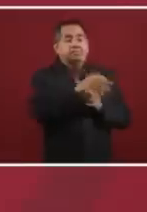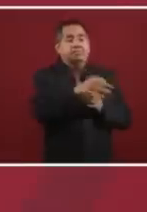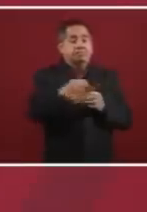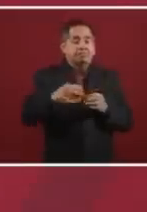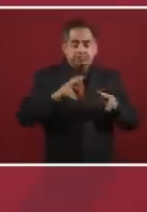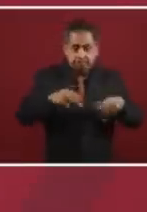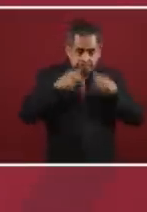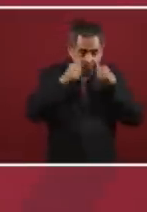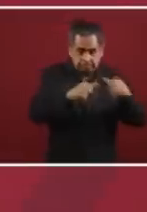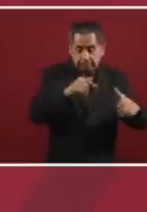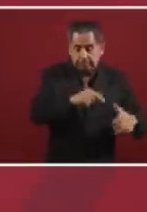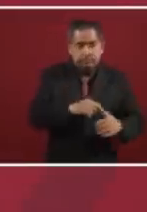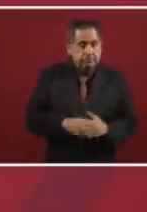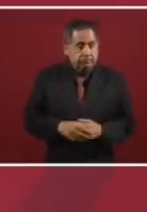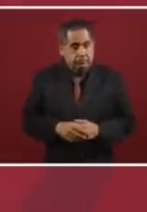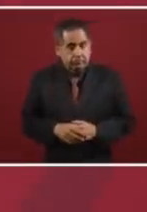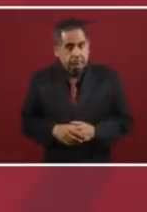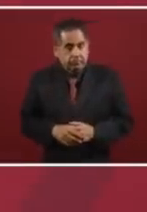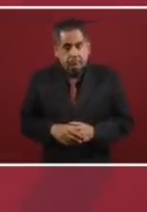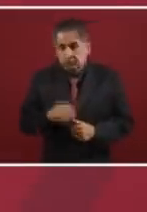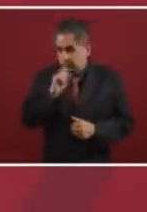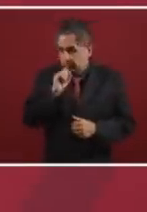lo mismo